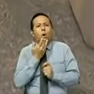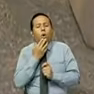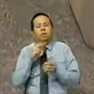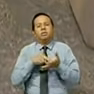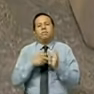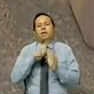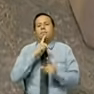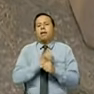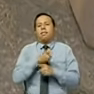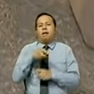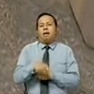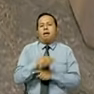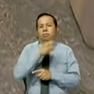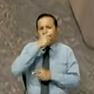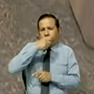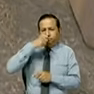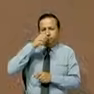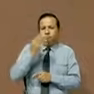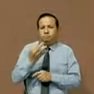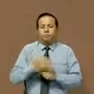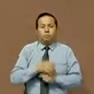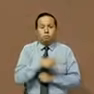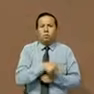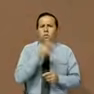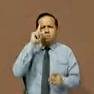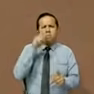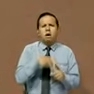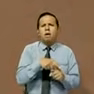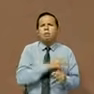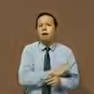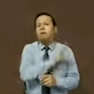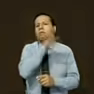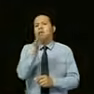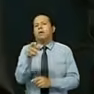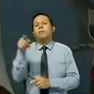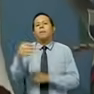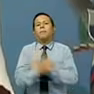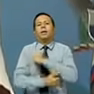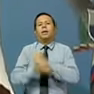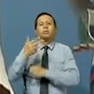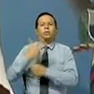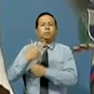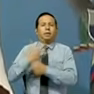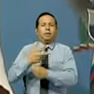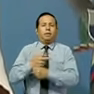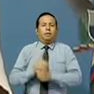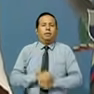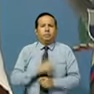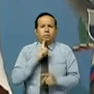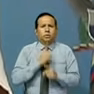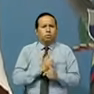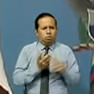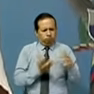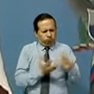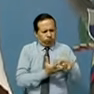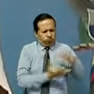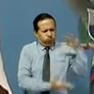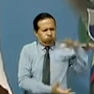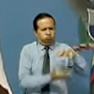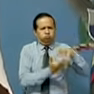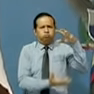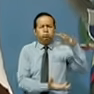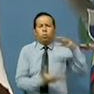El alcaloide pretendía ser trasladado a Guatemala. Tenemos como evidencia 1.626 kilogramos que nos